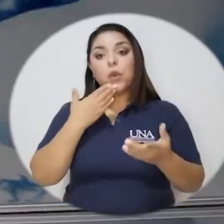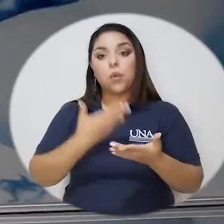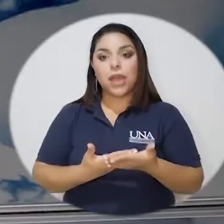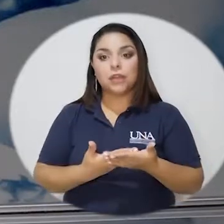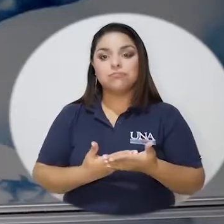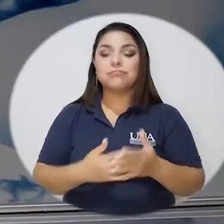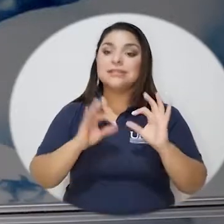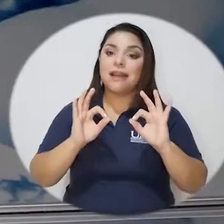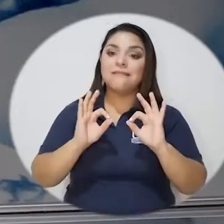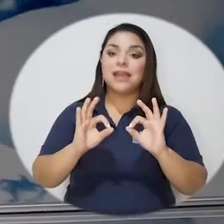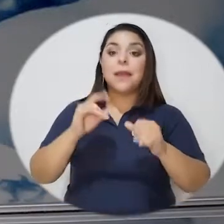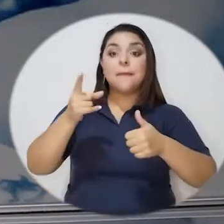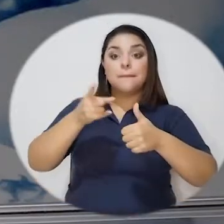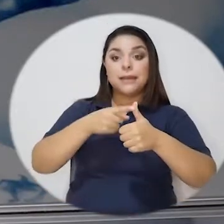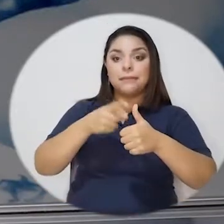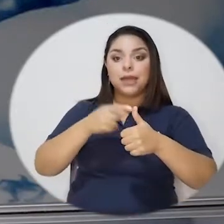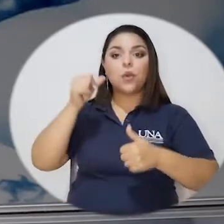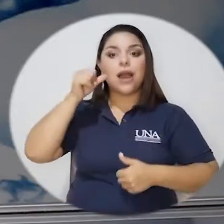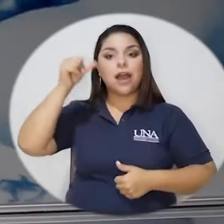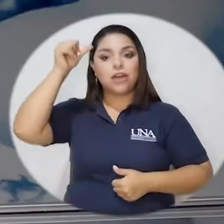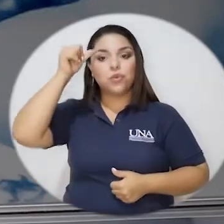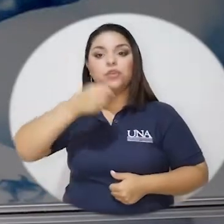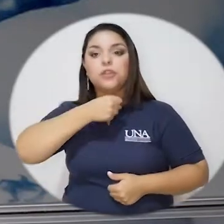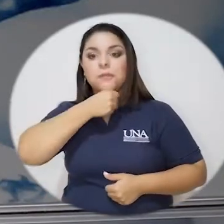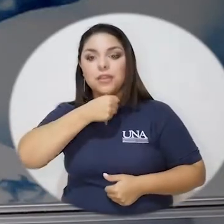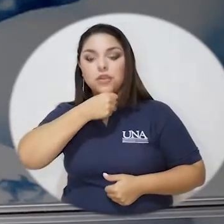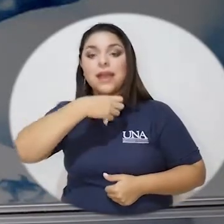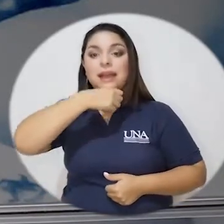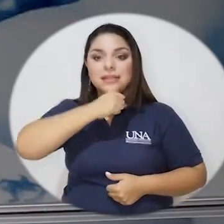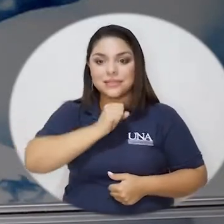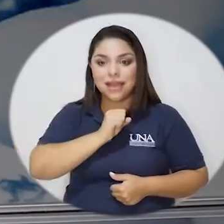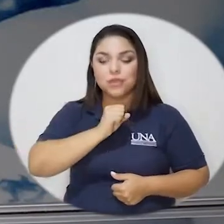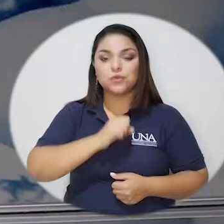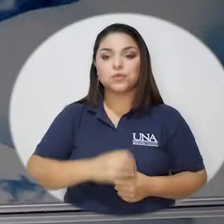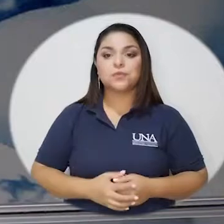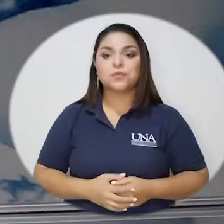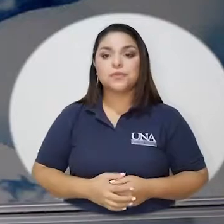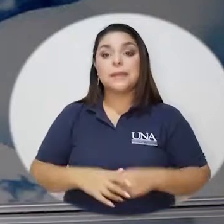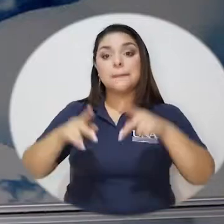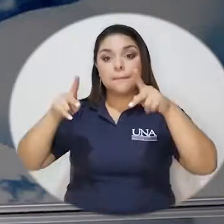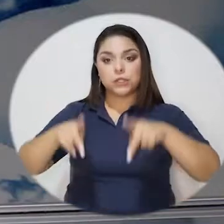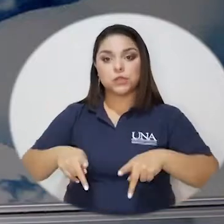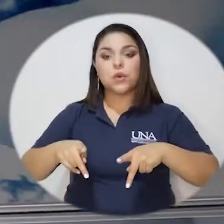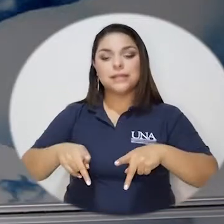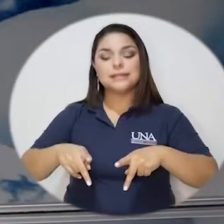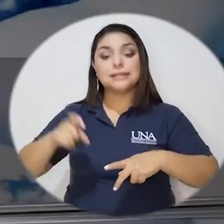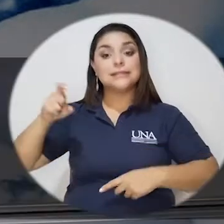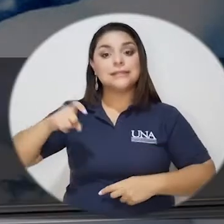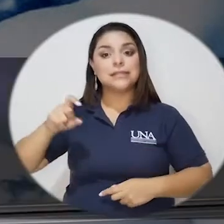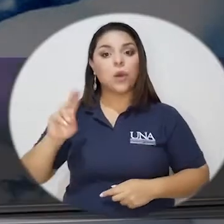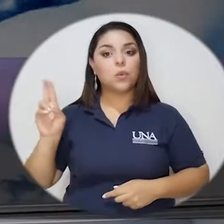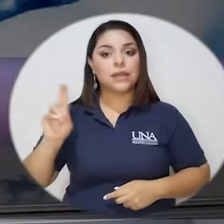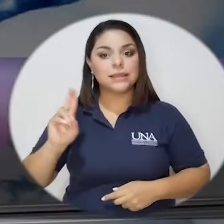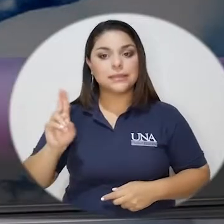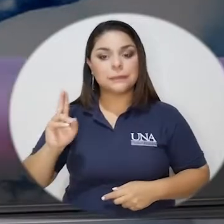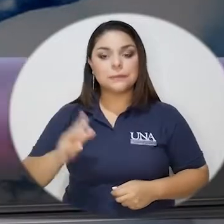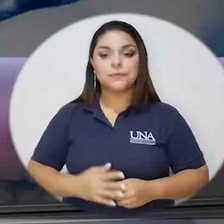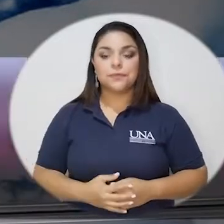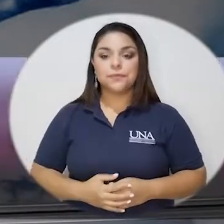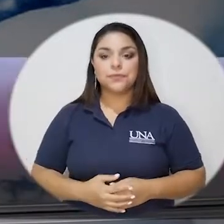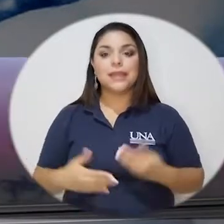Pero bueno, está bien, primero los adultos mayores, los ancianos y personas que les